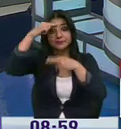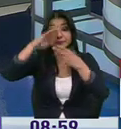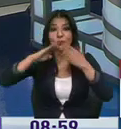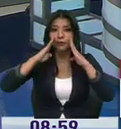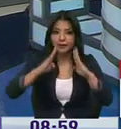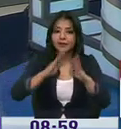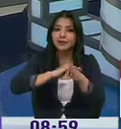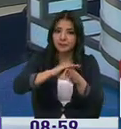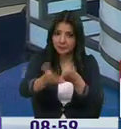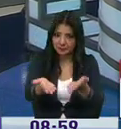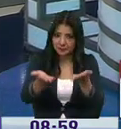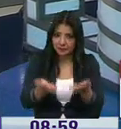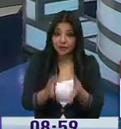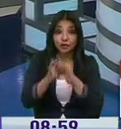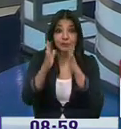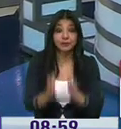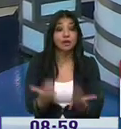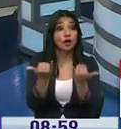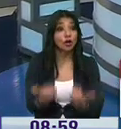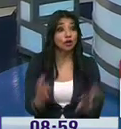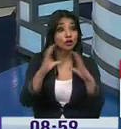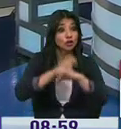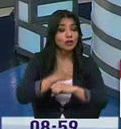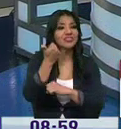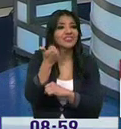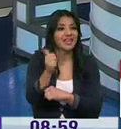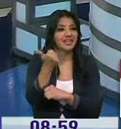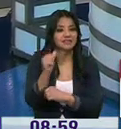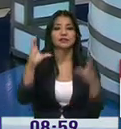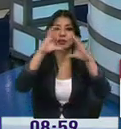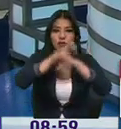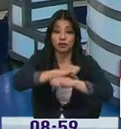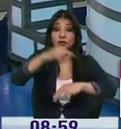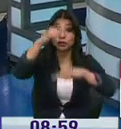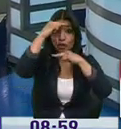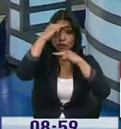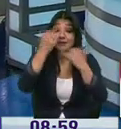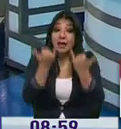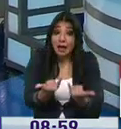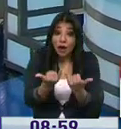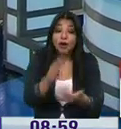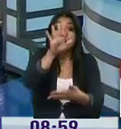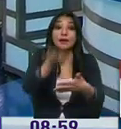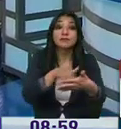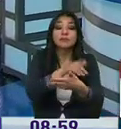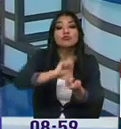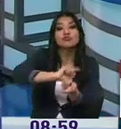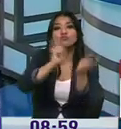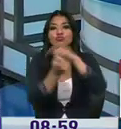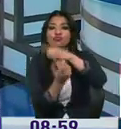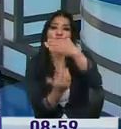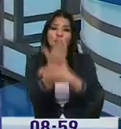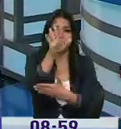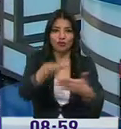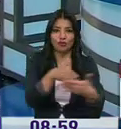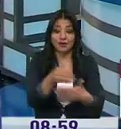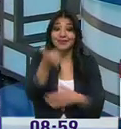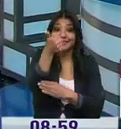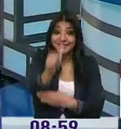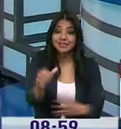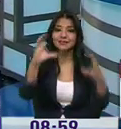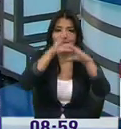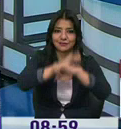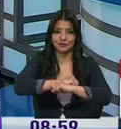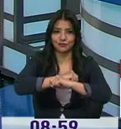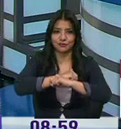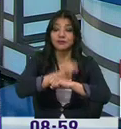María Fernanda hoy noche, 22 horas. Así es, el noticiero estelar pasa a este nuevo horario, así que tiene una cita a las 10 de la noche, 22